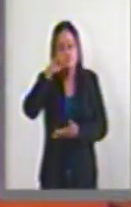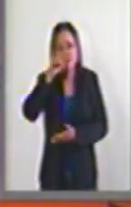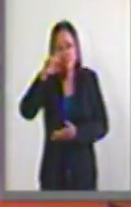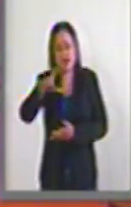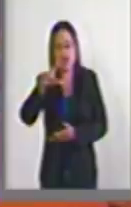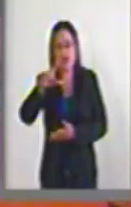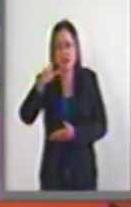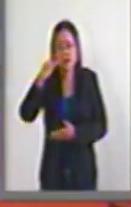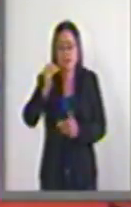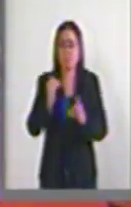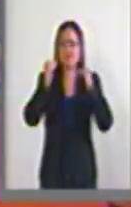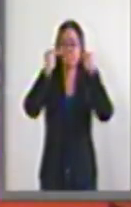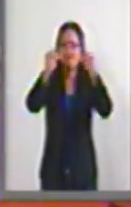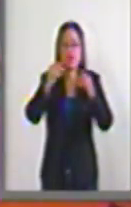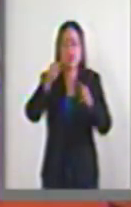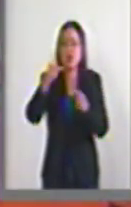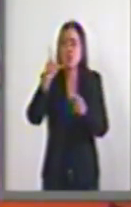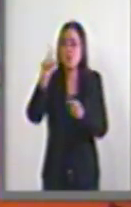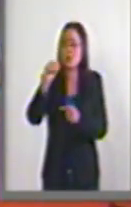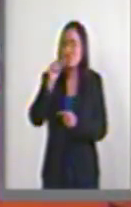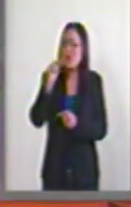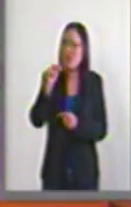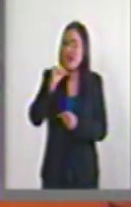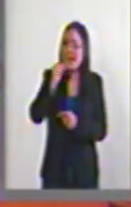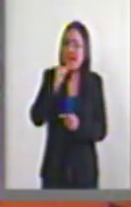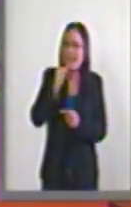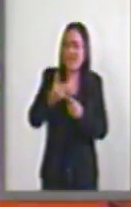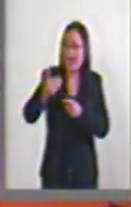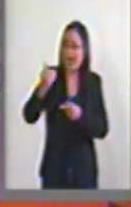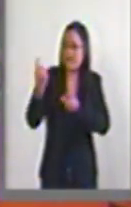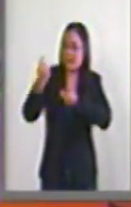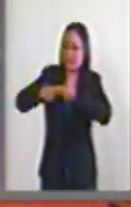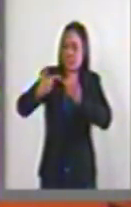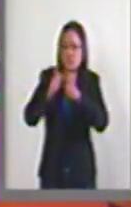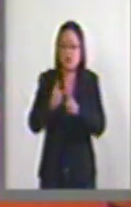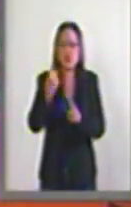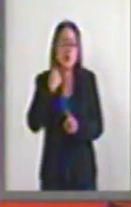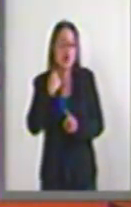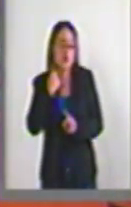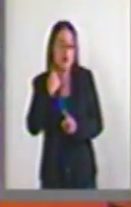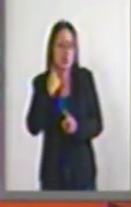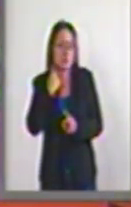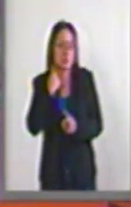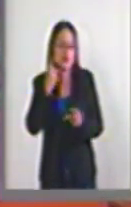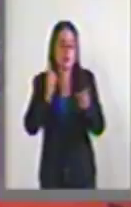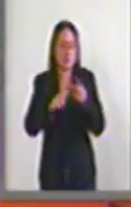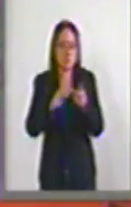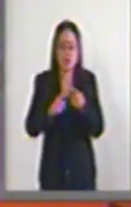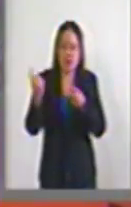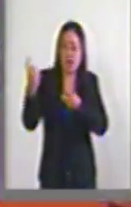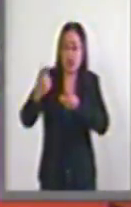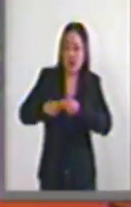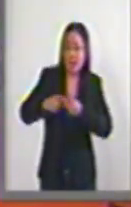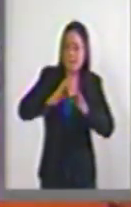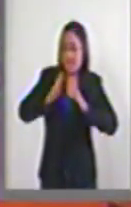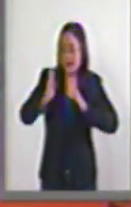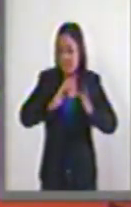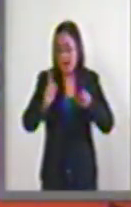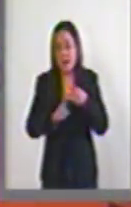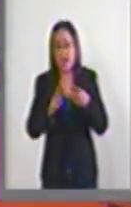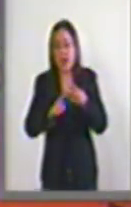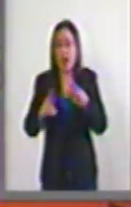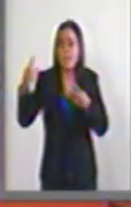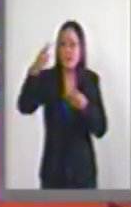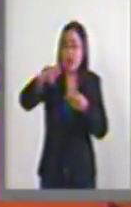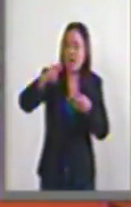son no pertenecer ni haber pertenecido a algún partido político, al Ejército o a la